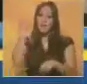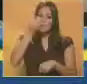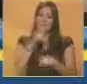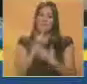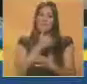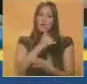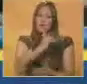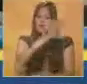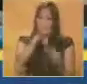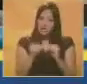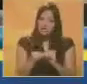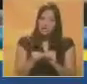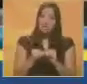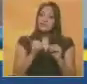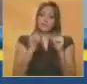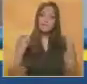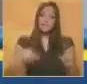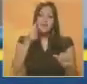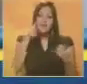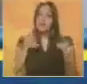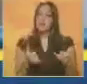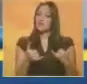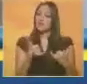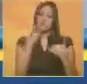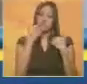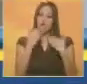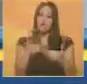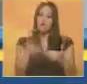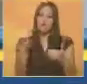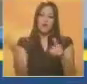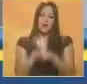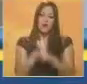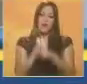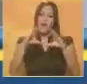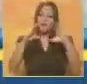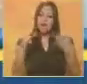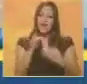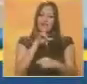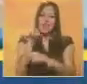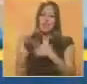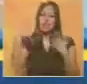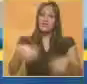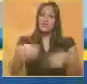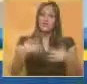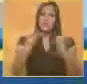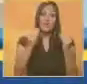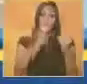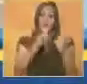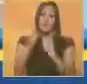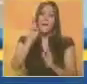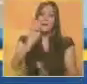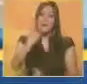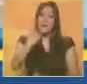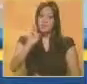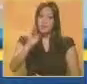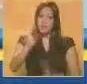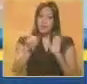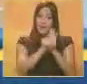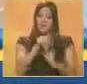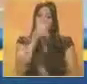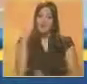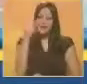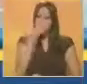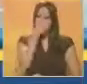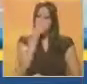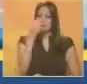informe que los sistemas de vigilancia actuales no sirvieron para detectar El engaño extremadamente organizado de la empresa pip que presentó